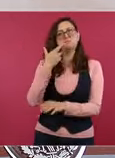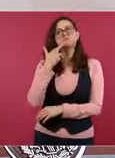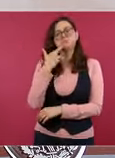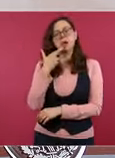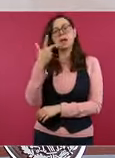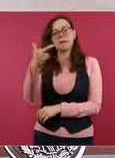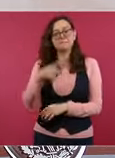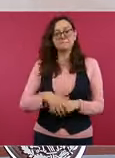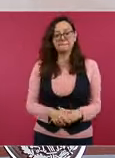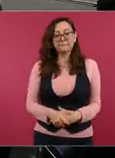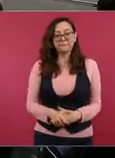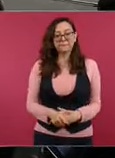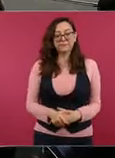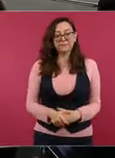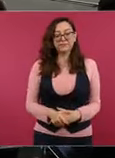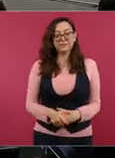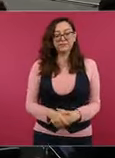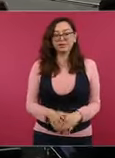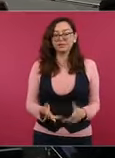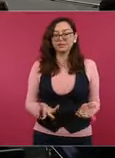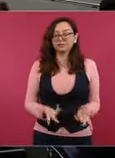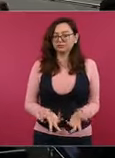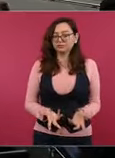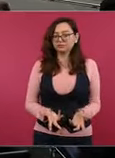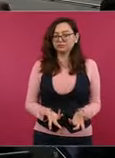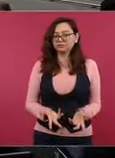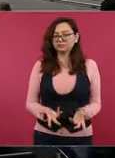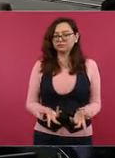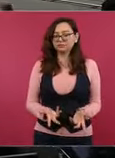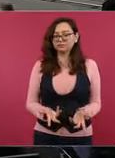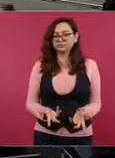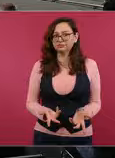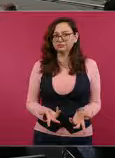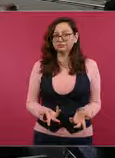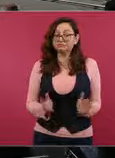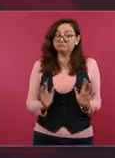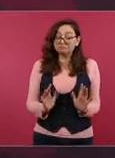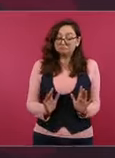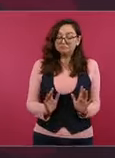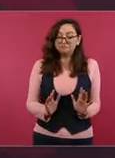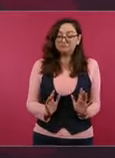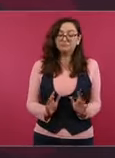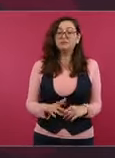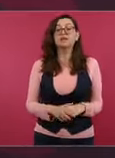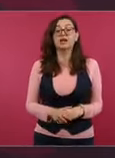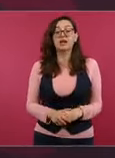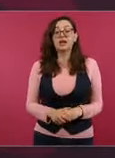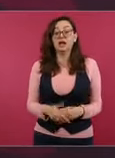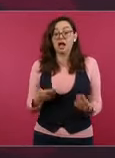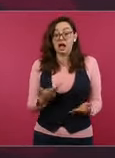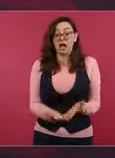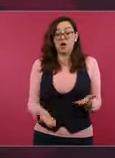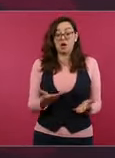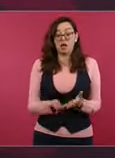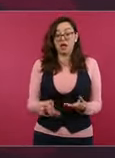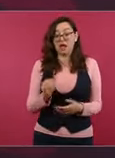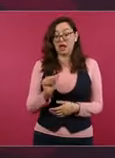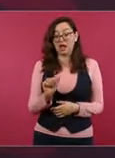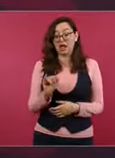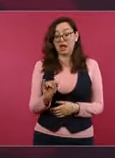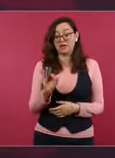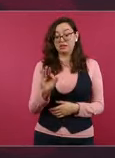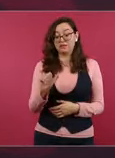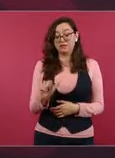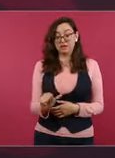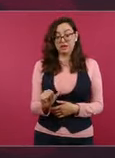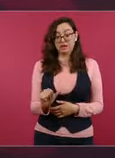En el aeropuerto actual, el aeropuerto Benito Juárez, no se puede poner